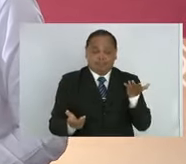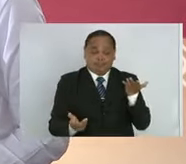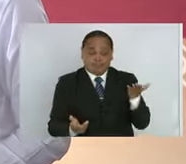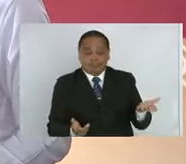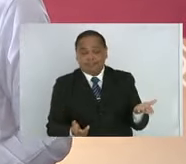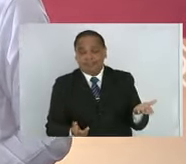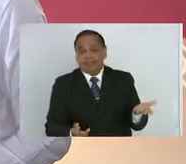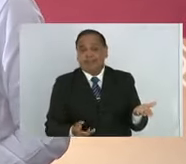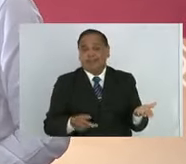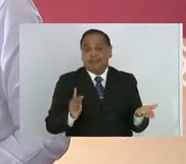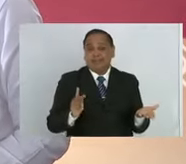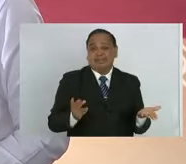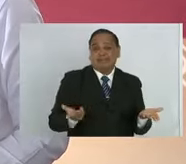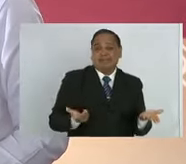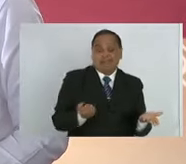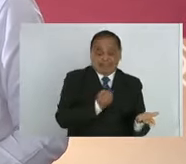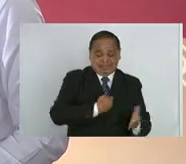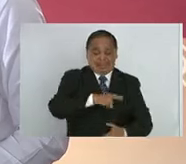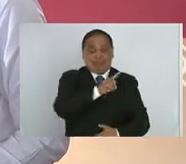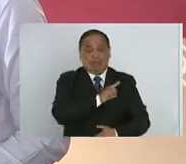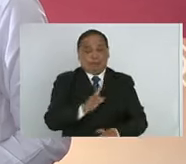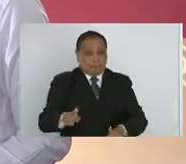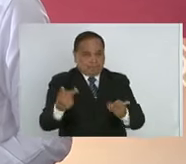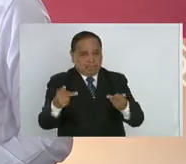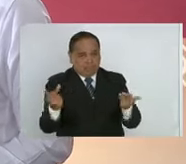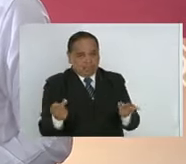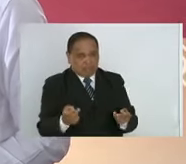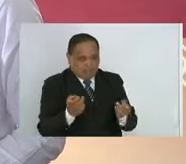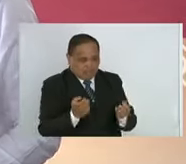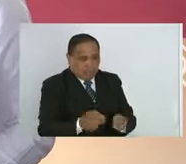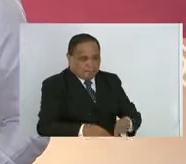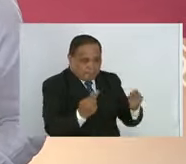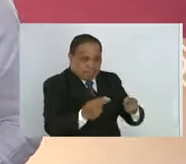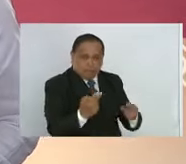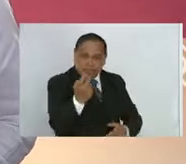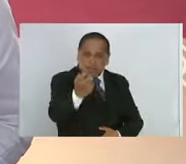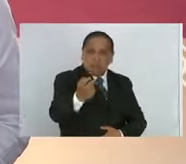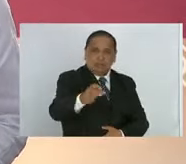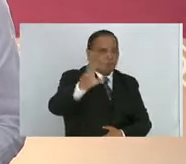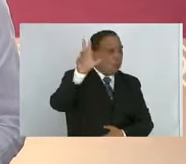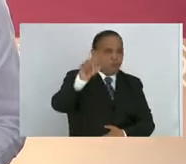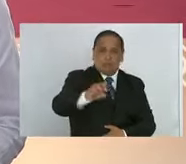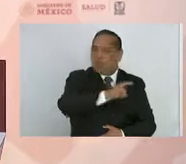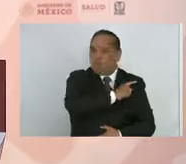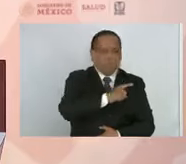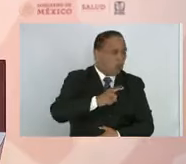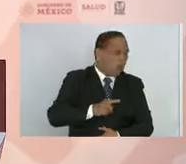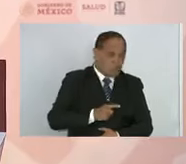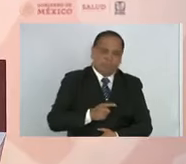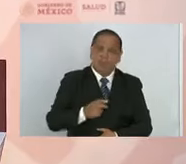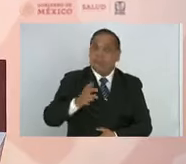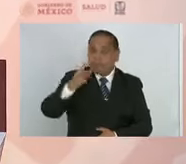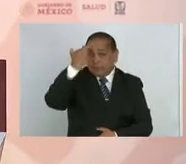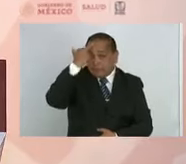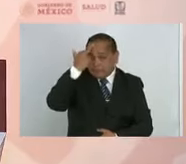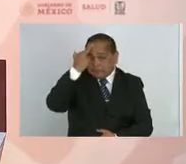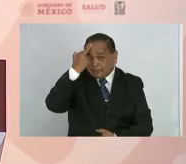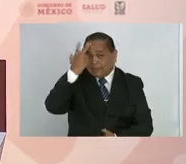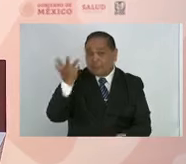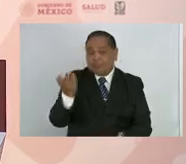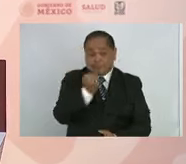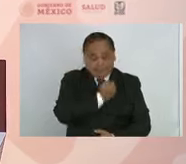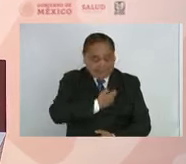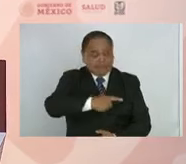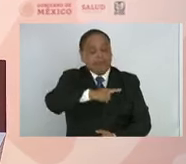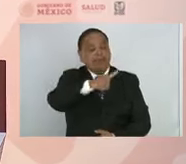manera mercantilista. Es, repito, un derecho de